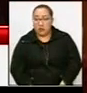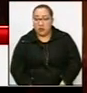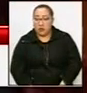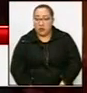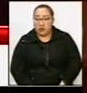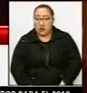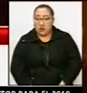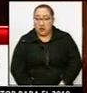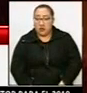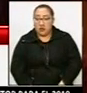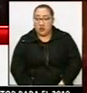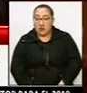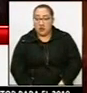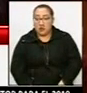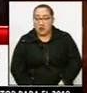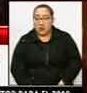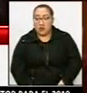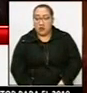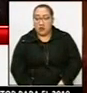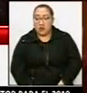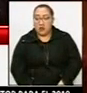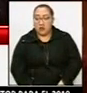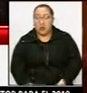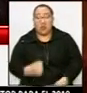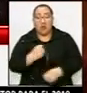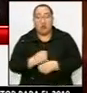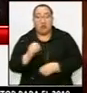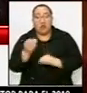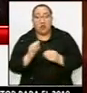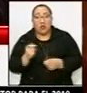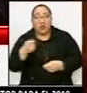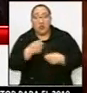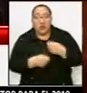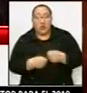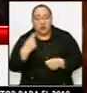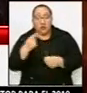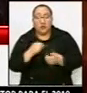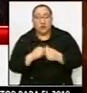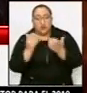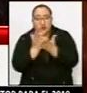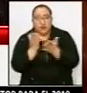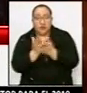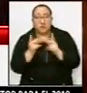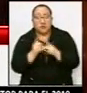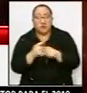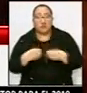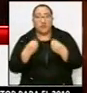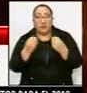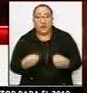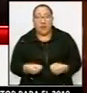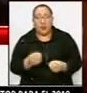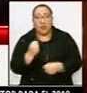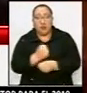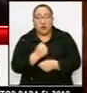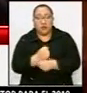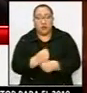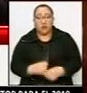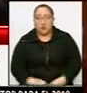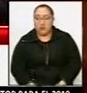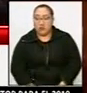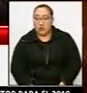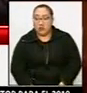a la ejecución de los presupuestos previstos para inversiones, no solamente en estudios, sino en ejecución de obras previstas para